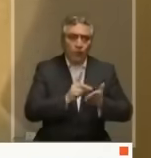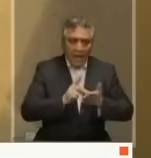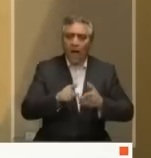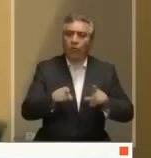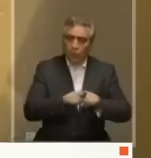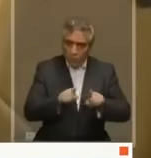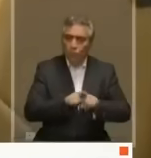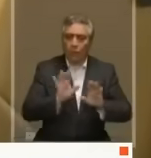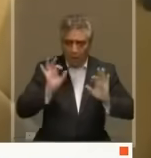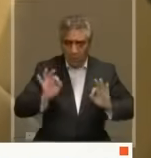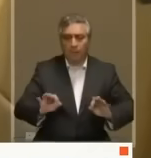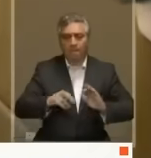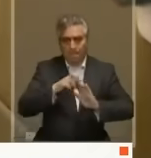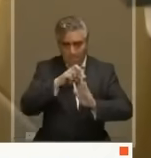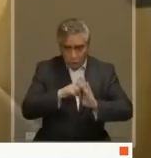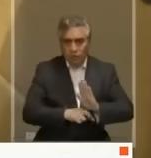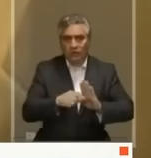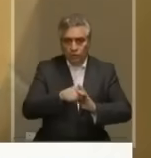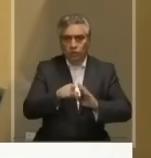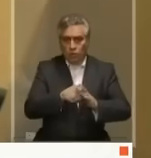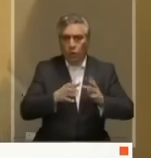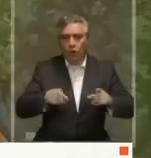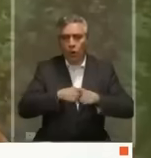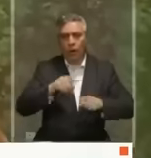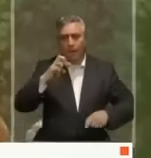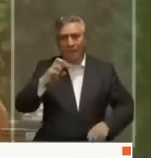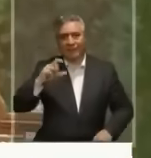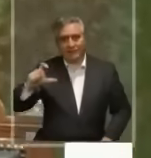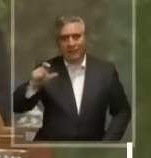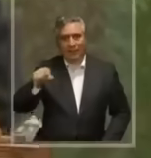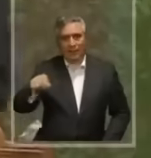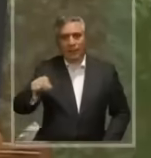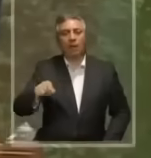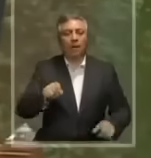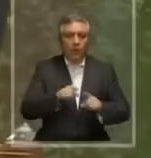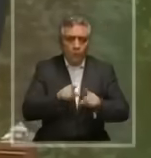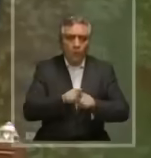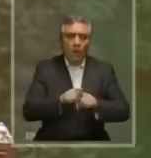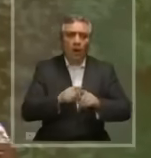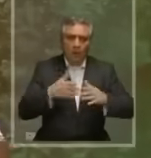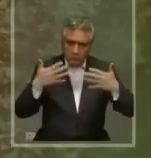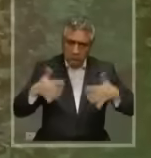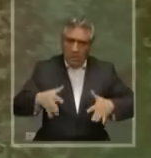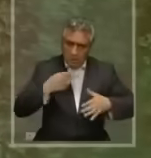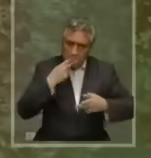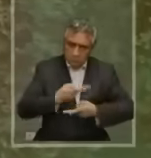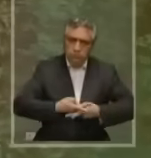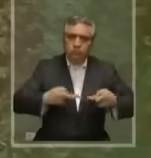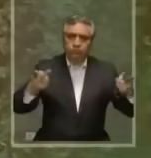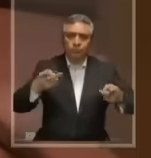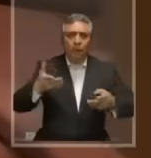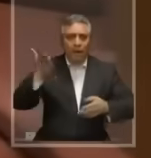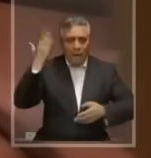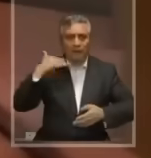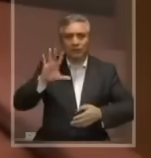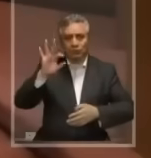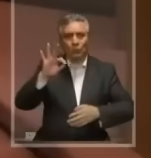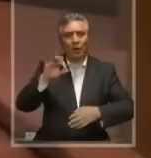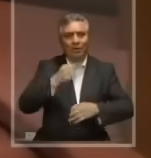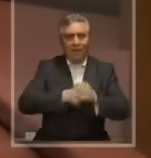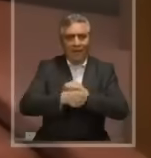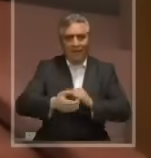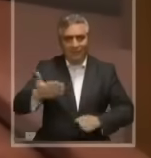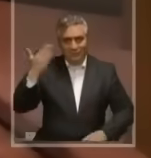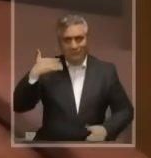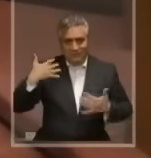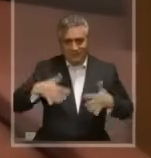de similares características del Partido Comunista, que busca condenar la misma declaración emitida por la Cámara Baja hace medio siglo. Polémica que